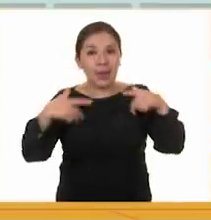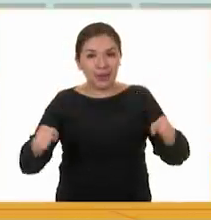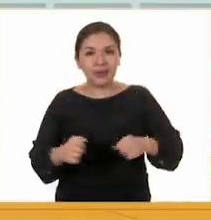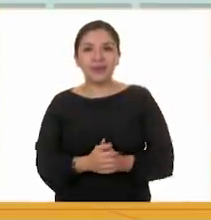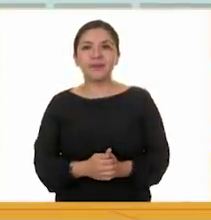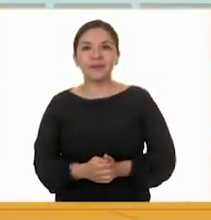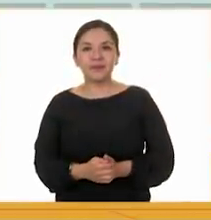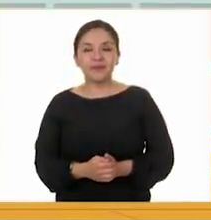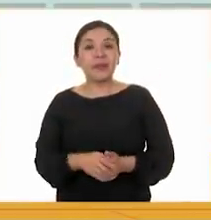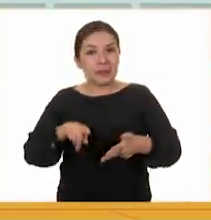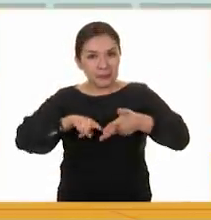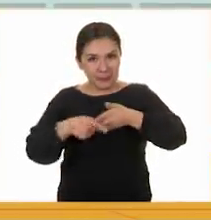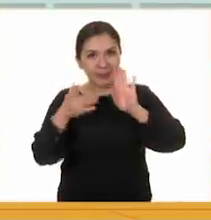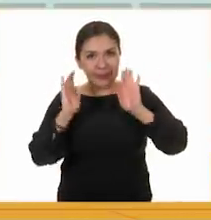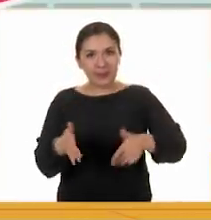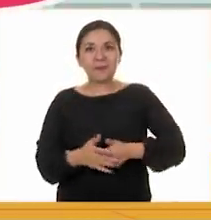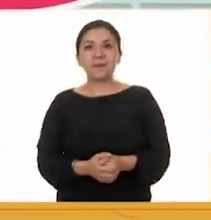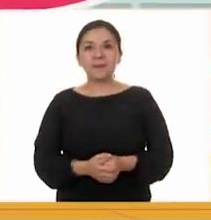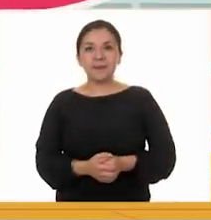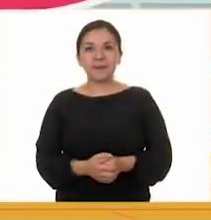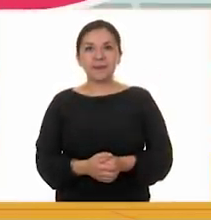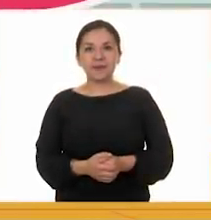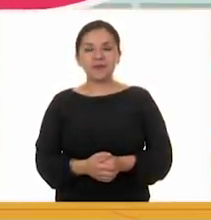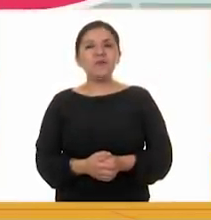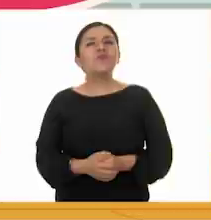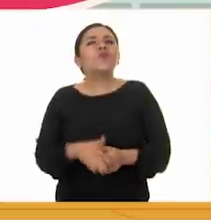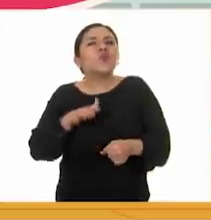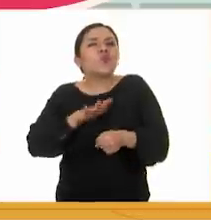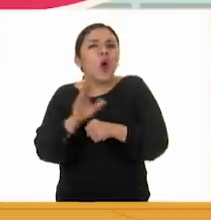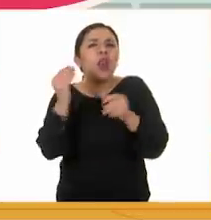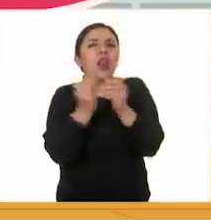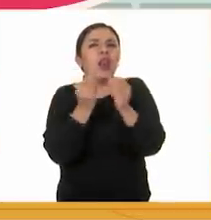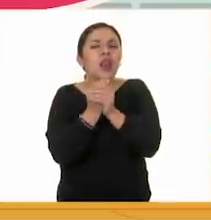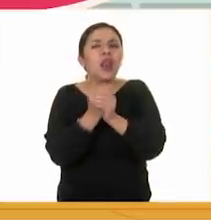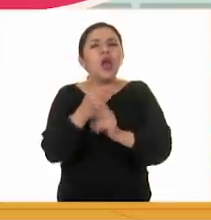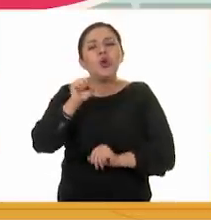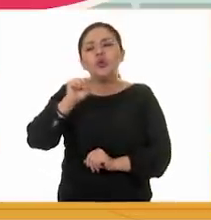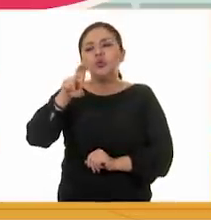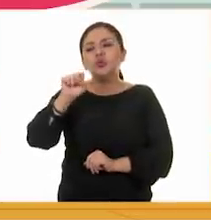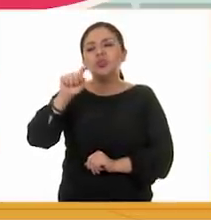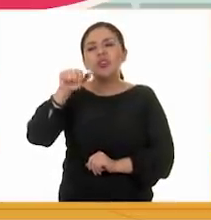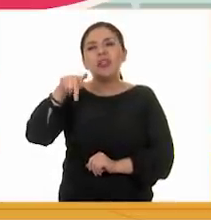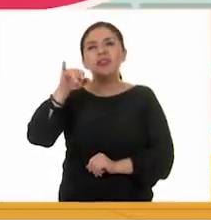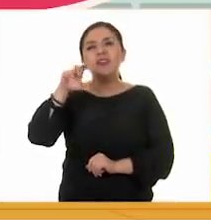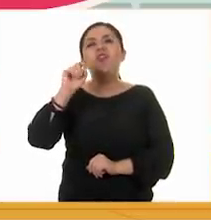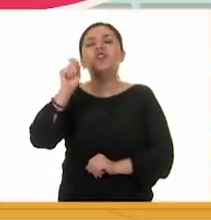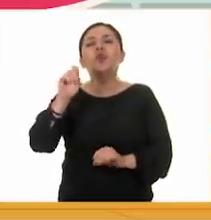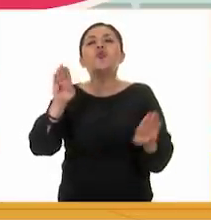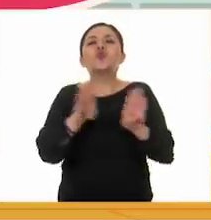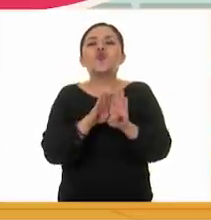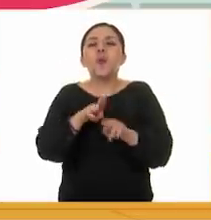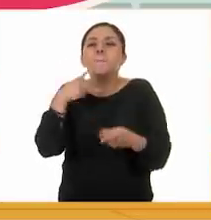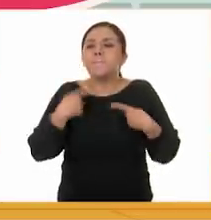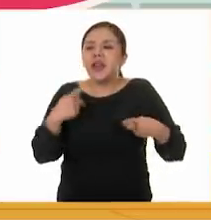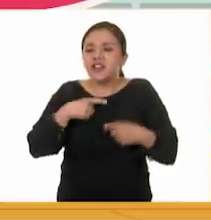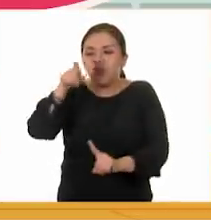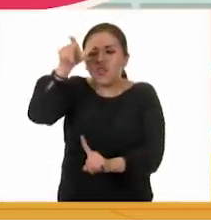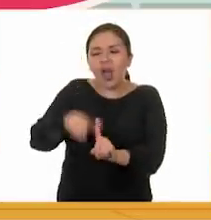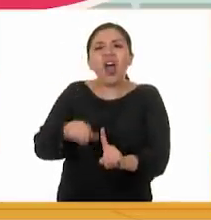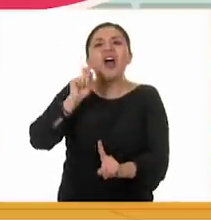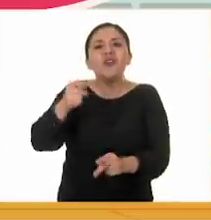gramática. ¡Iniciemos! ¿Qué tipo de sustantivos indican el lugar de origen de las personas?